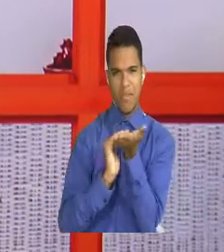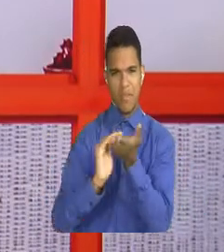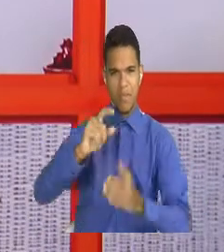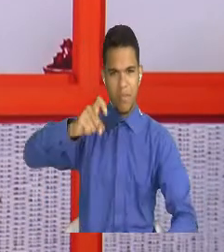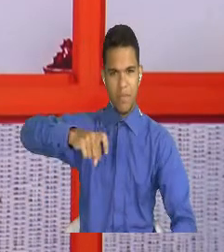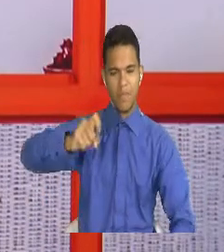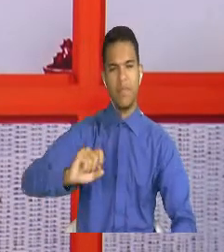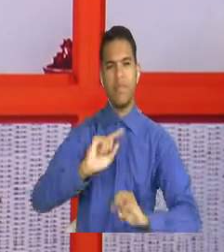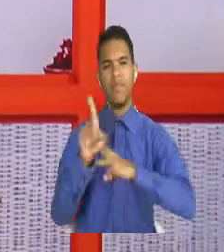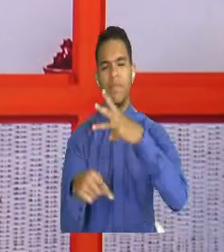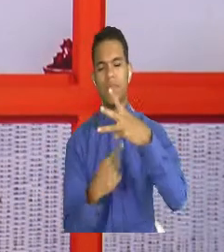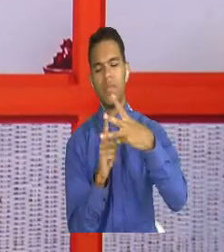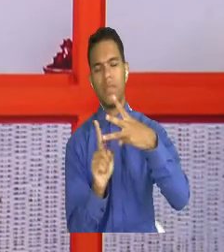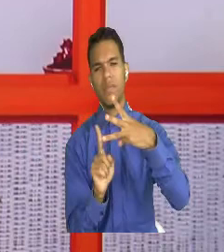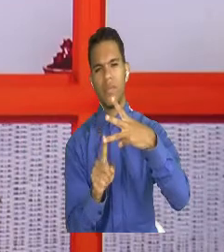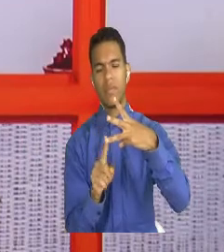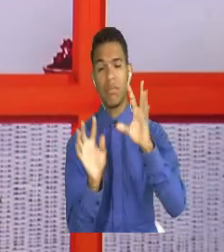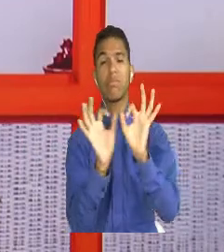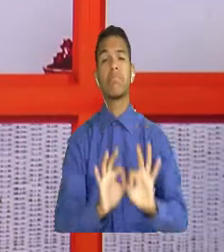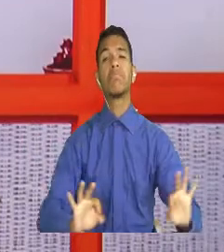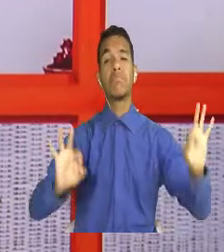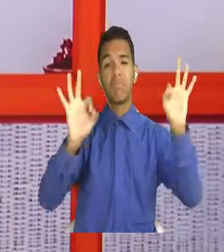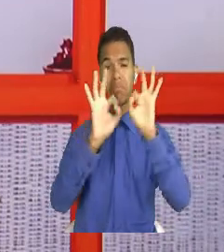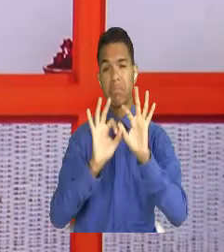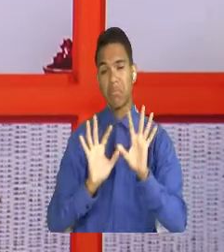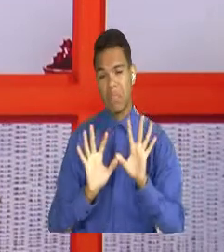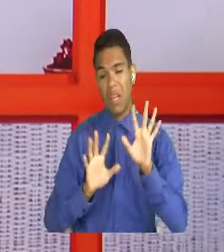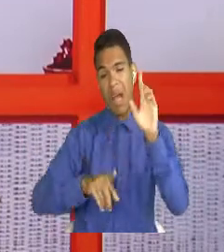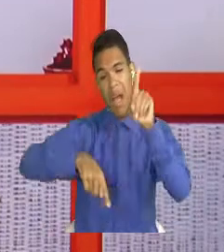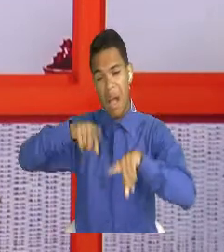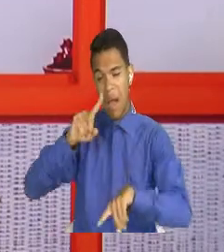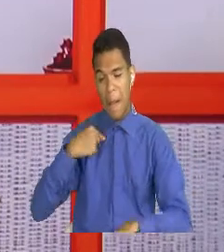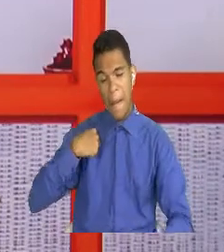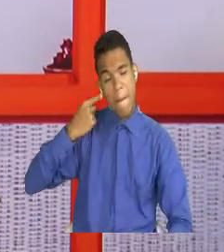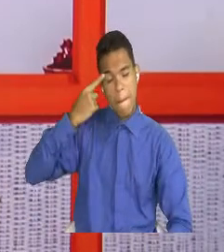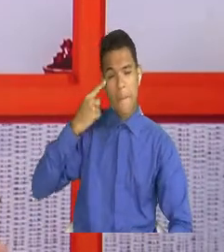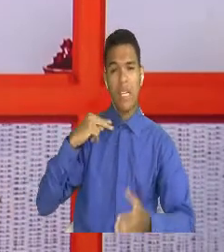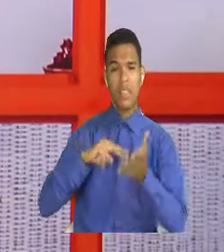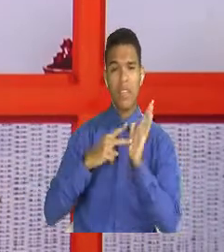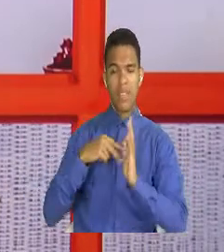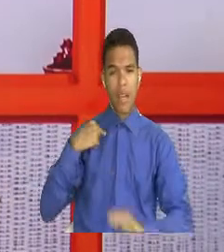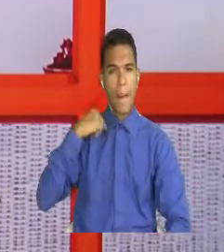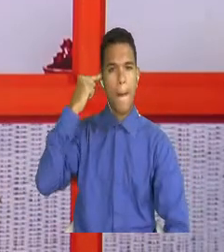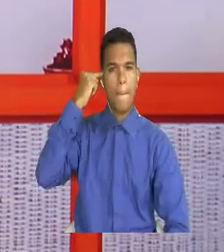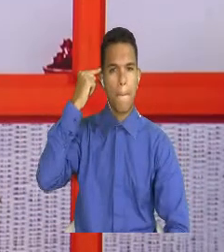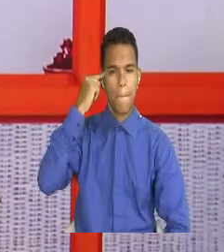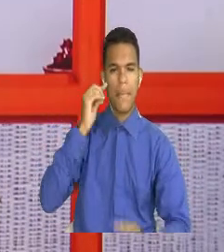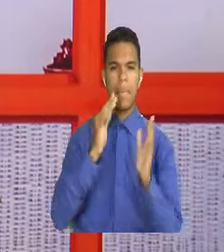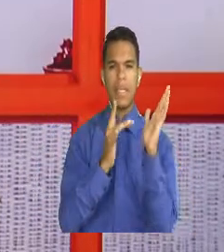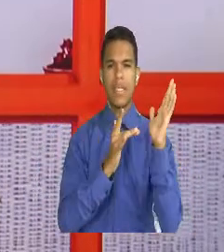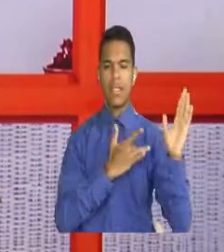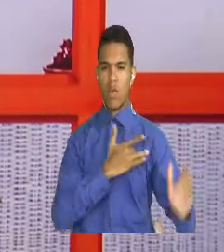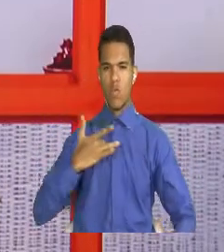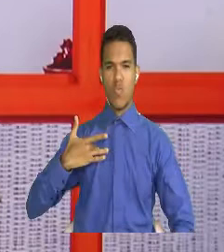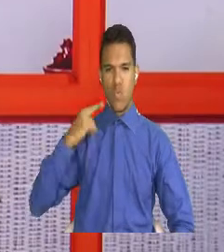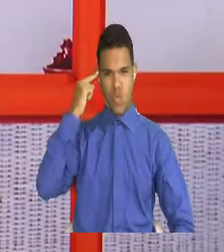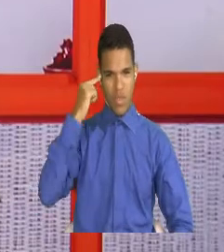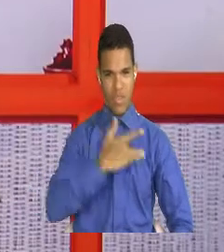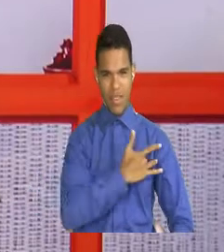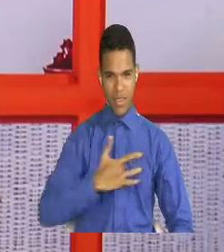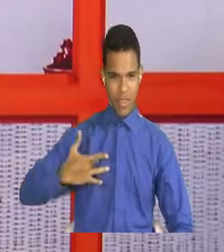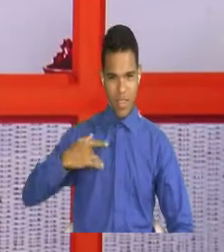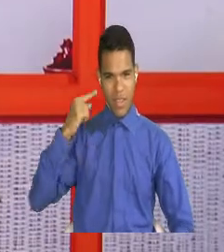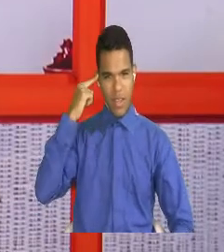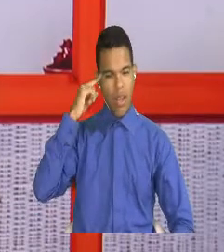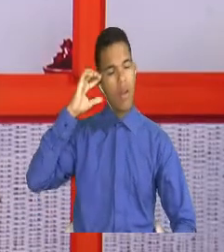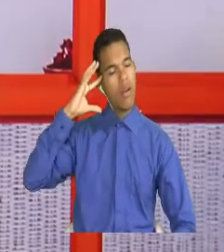Otra cosa que es muy importante y tal vez no lo consideramos es que es por salud mental también, no solamente cuando ya nosotros tenemos ya la dificultad y la vemos que ya no podemos